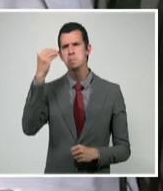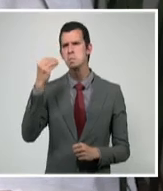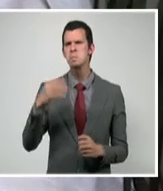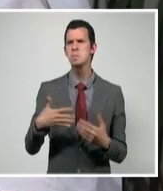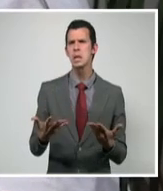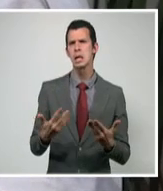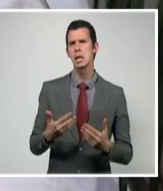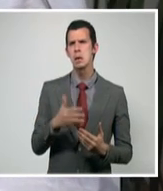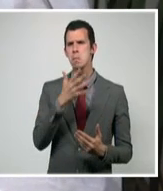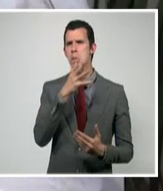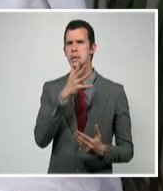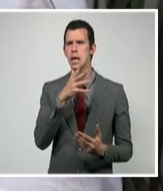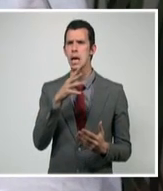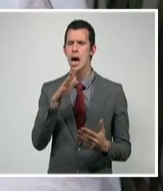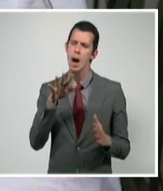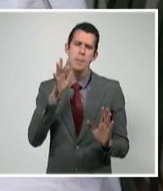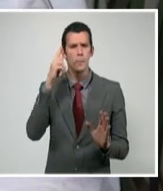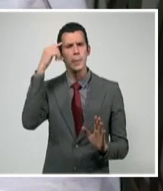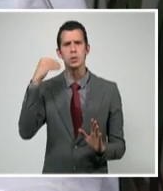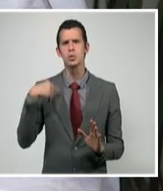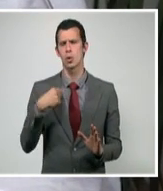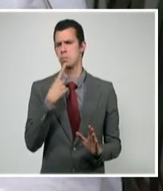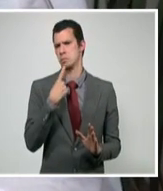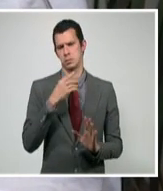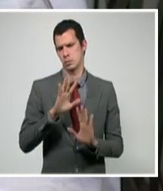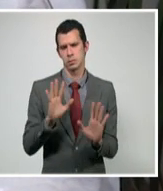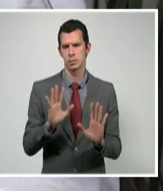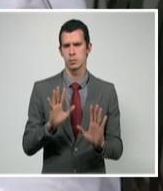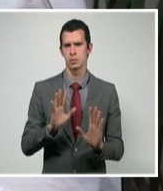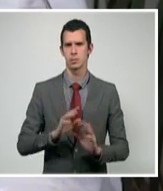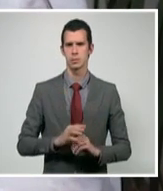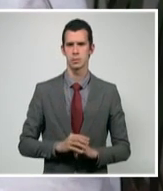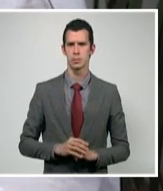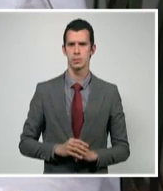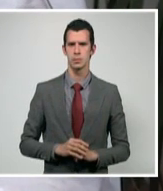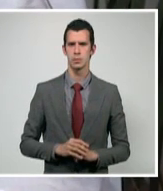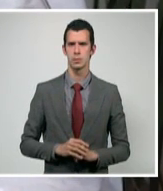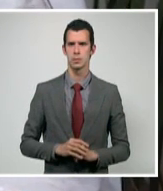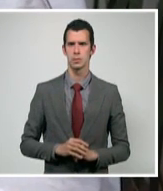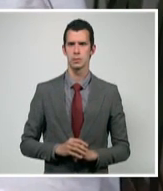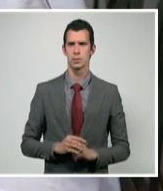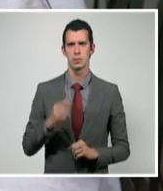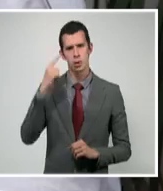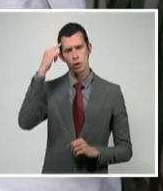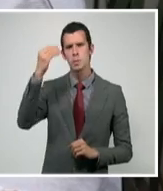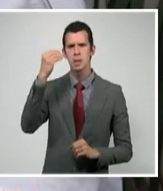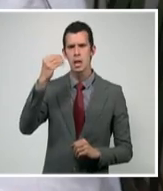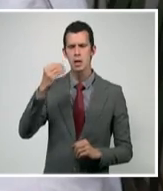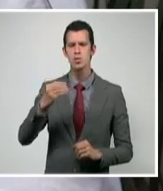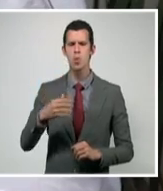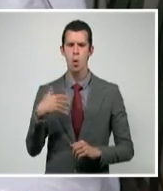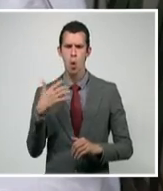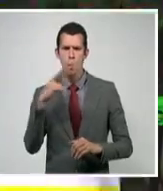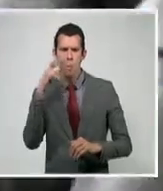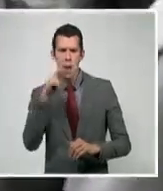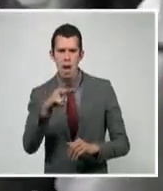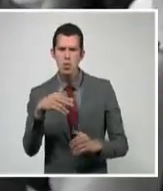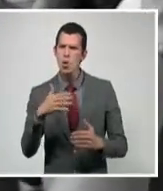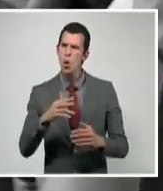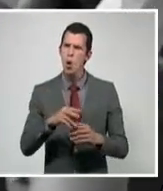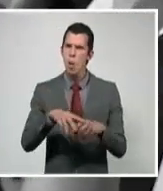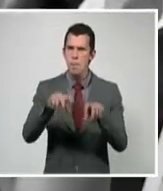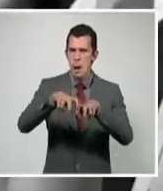quizás fue una ingenuidad, yo pensé que ellos por primera vez se habían sentido verdaderamente